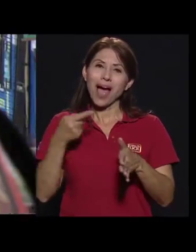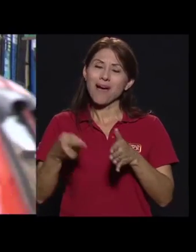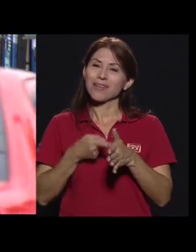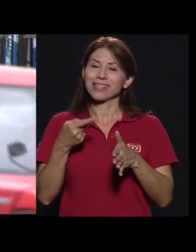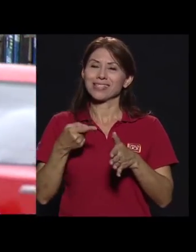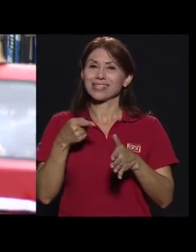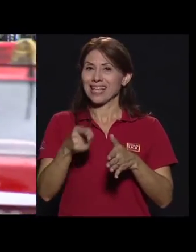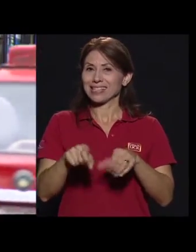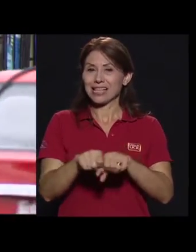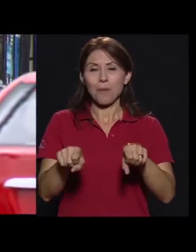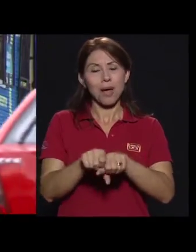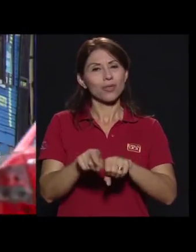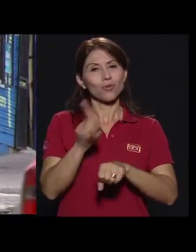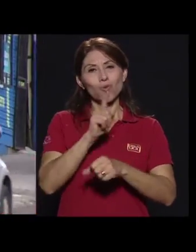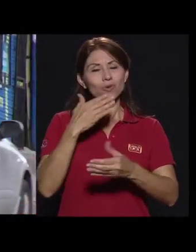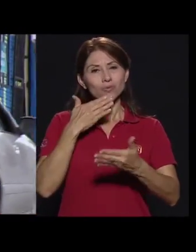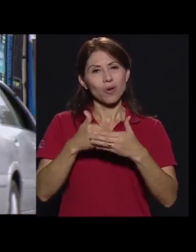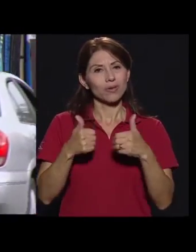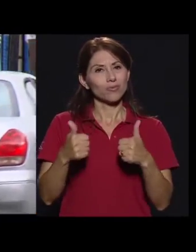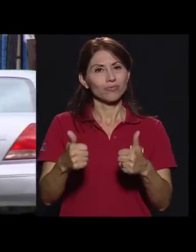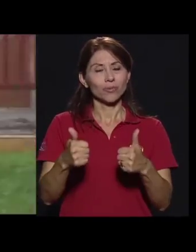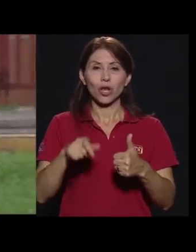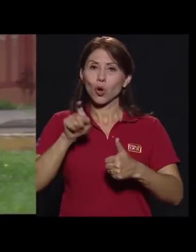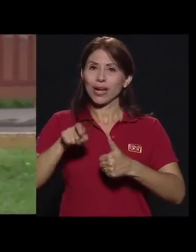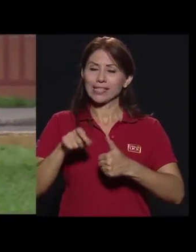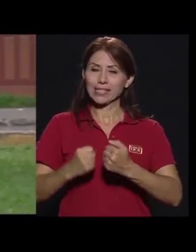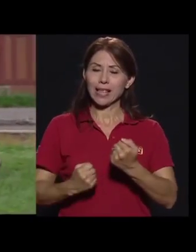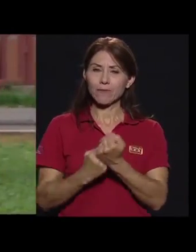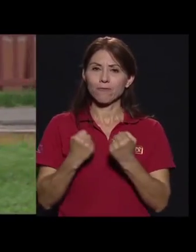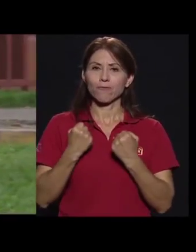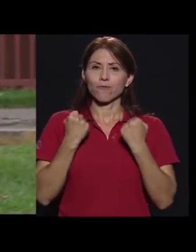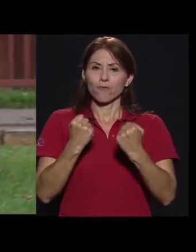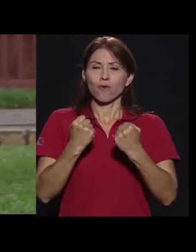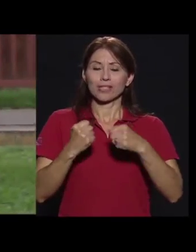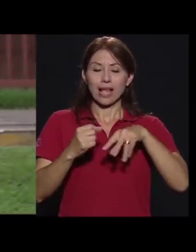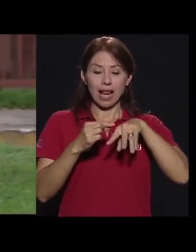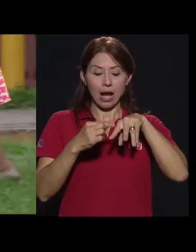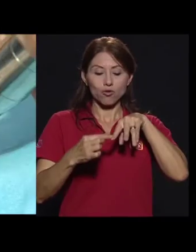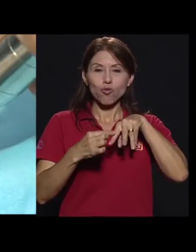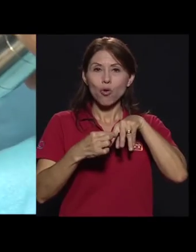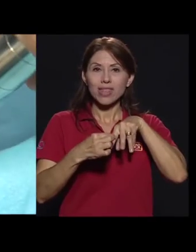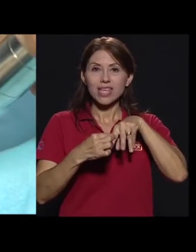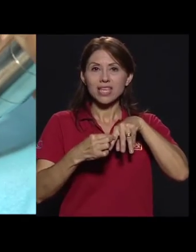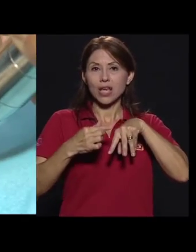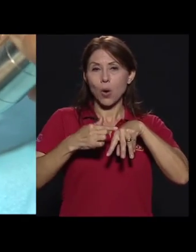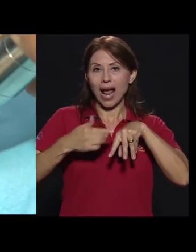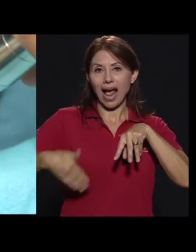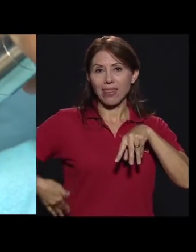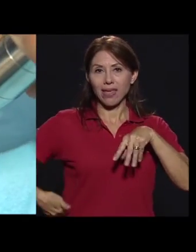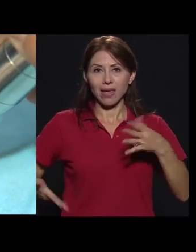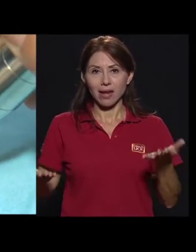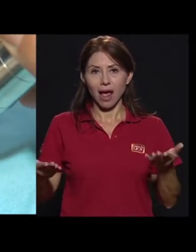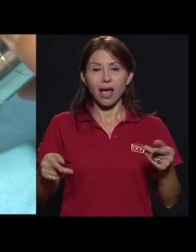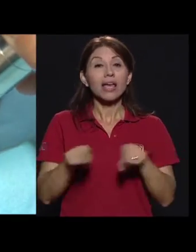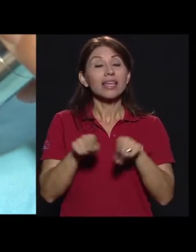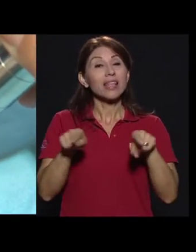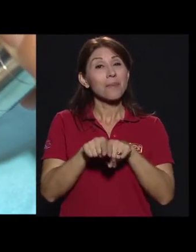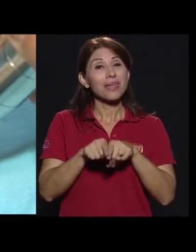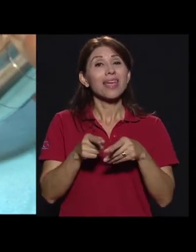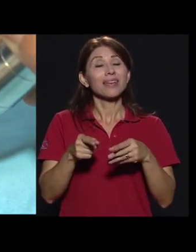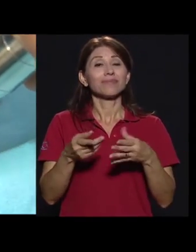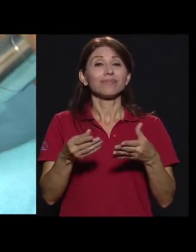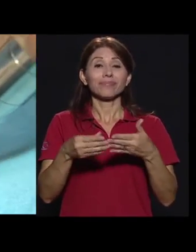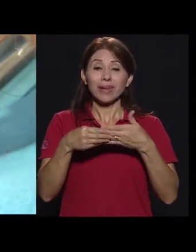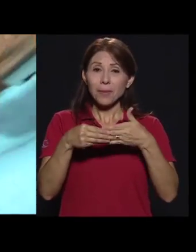pero no siempre le dan el mismo soporte que necesitan, su rodilla o su cadera, y además es un material